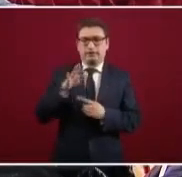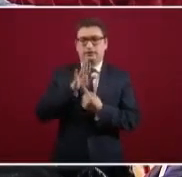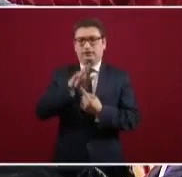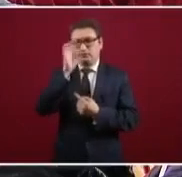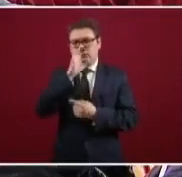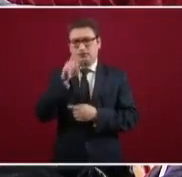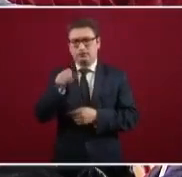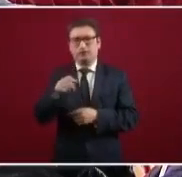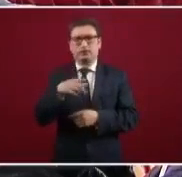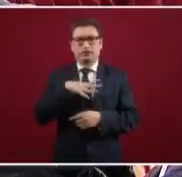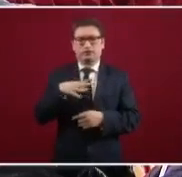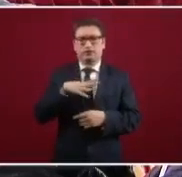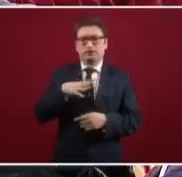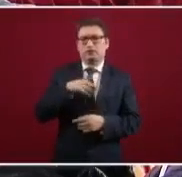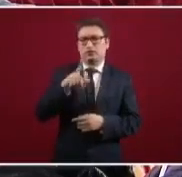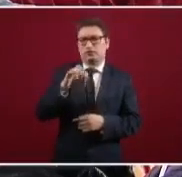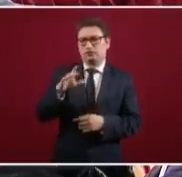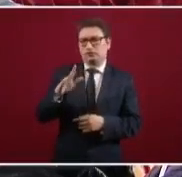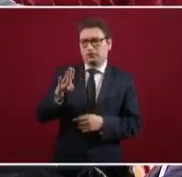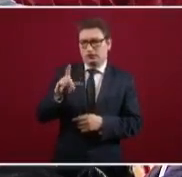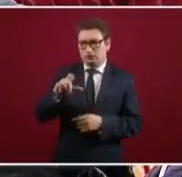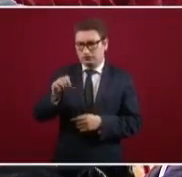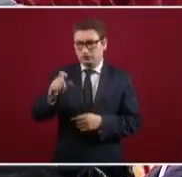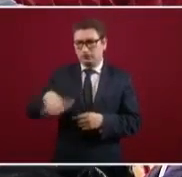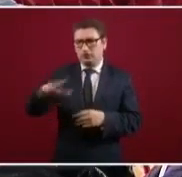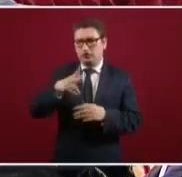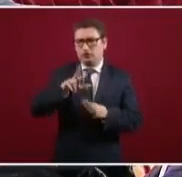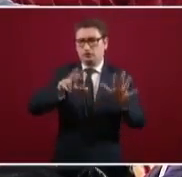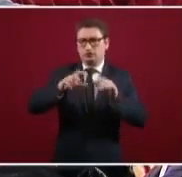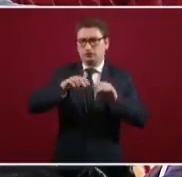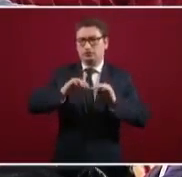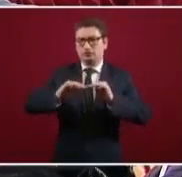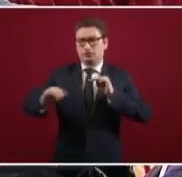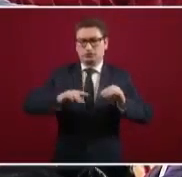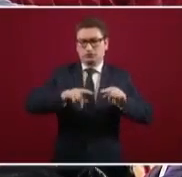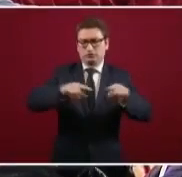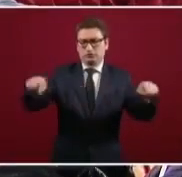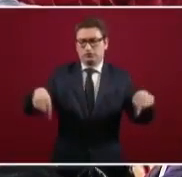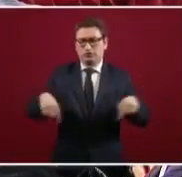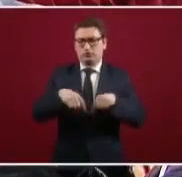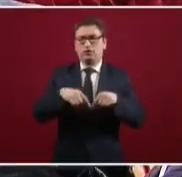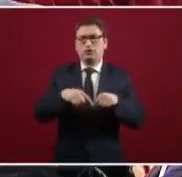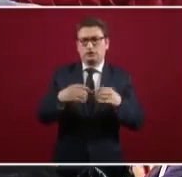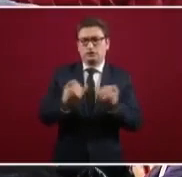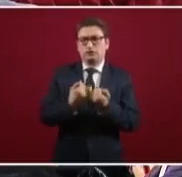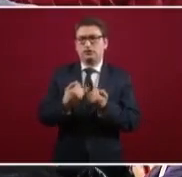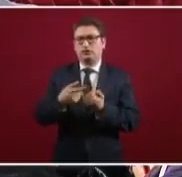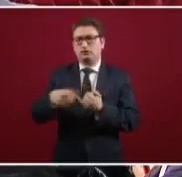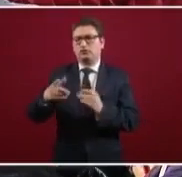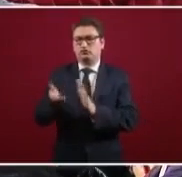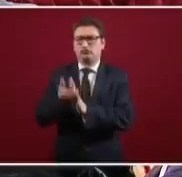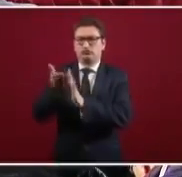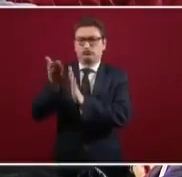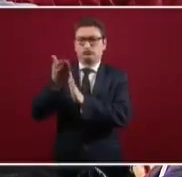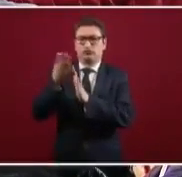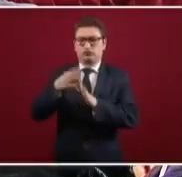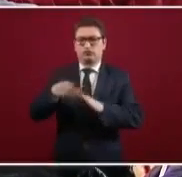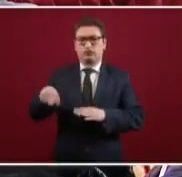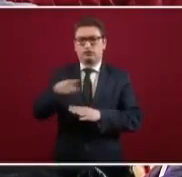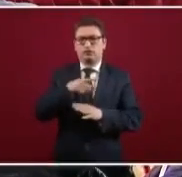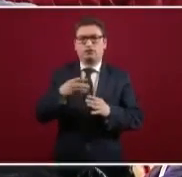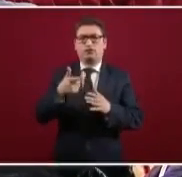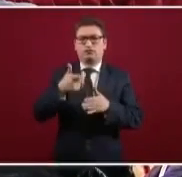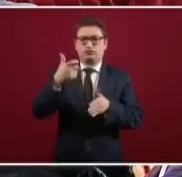está en los cabos son 800 metros de construcción y 800 metros de terreno y ya trae un buen